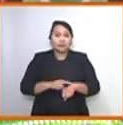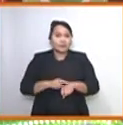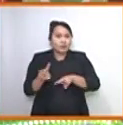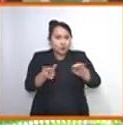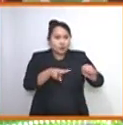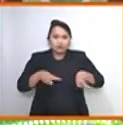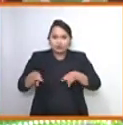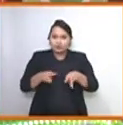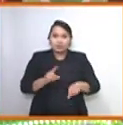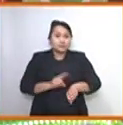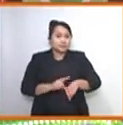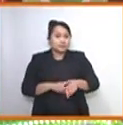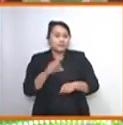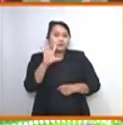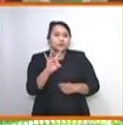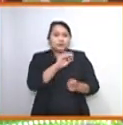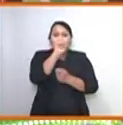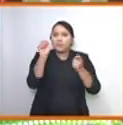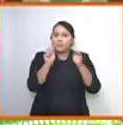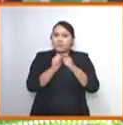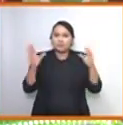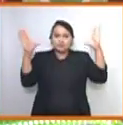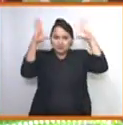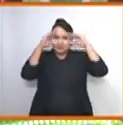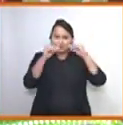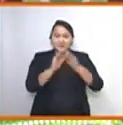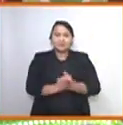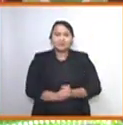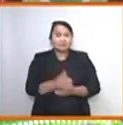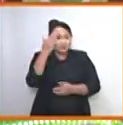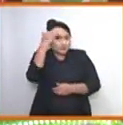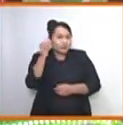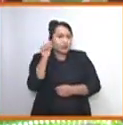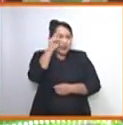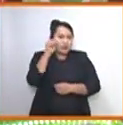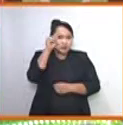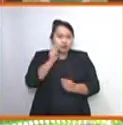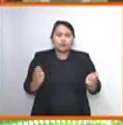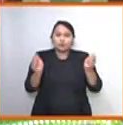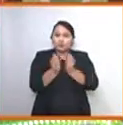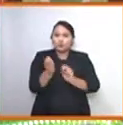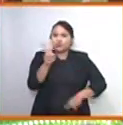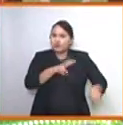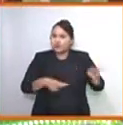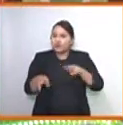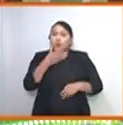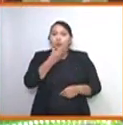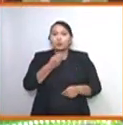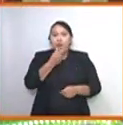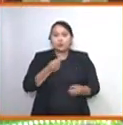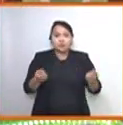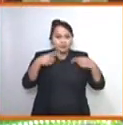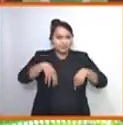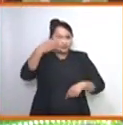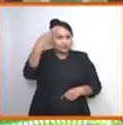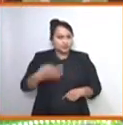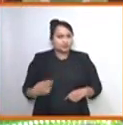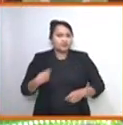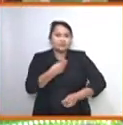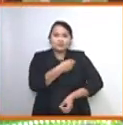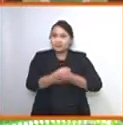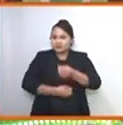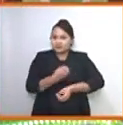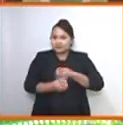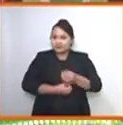vivo cuando el reloj marca las 8 en punto de la noche. Les saluda Allison en compañía de nuestro auditor, quien nos ayuda a dar transparencia a cada uno de